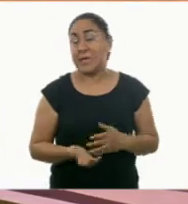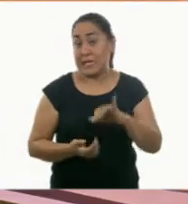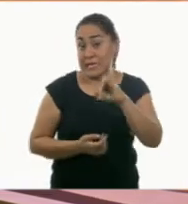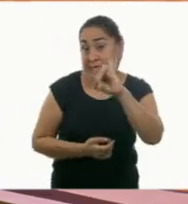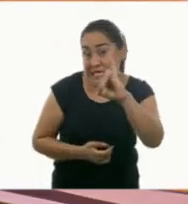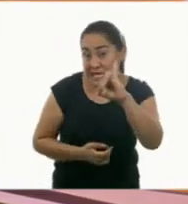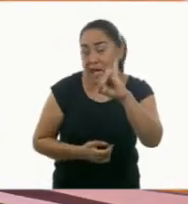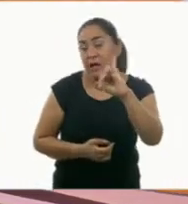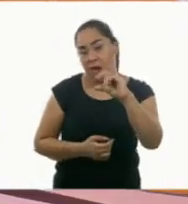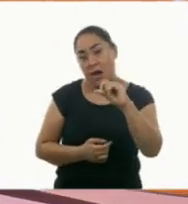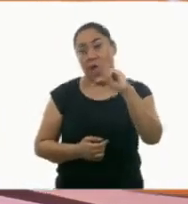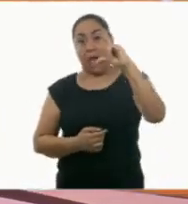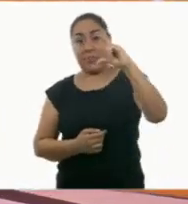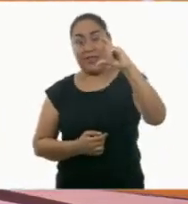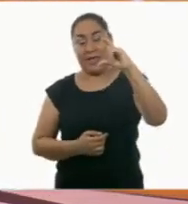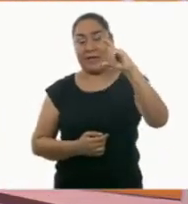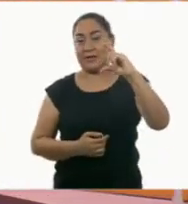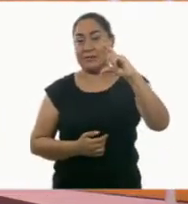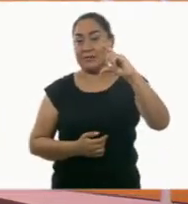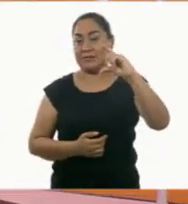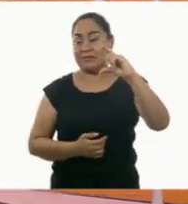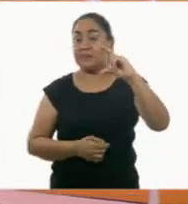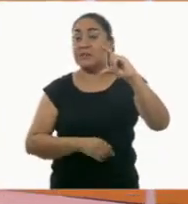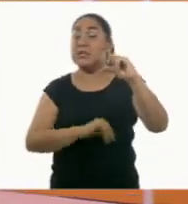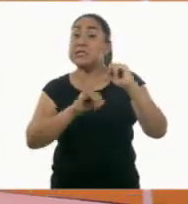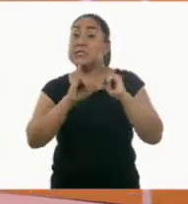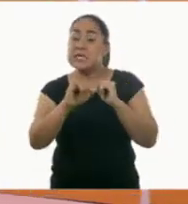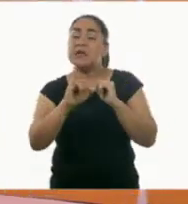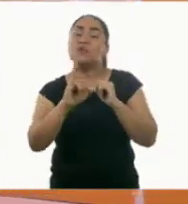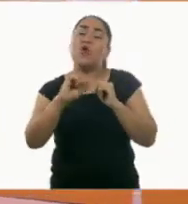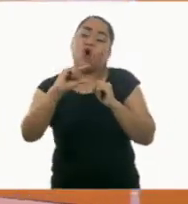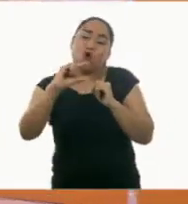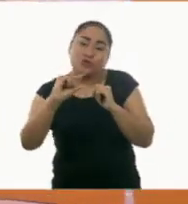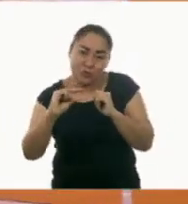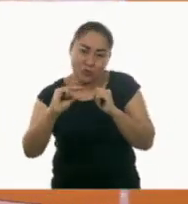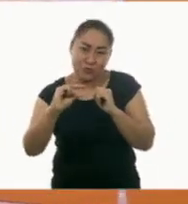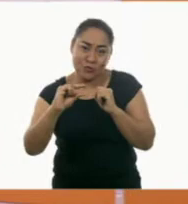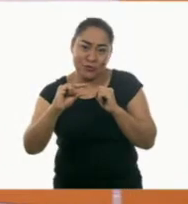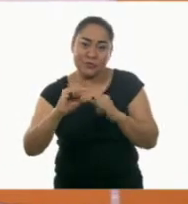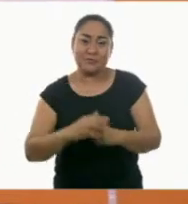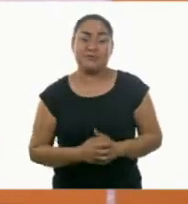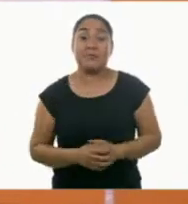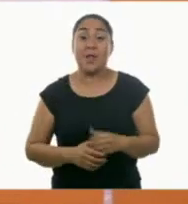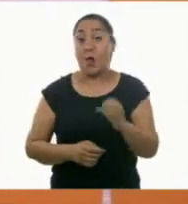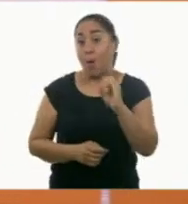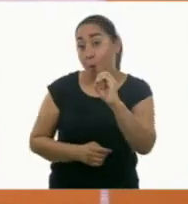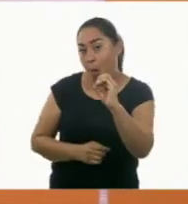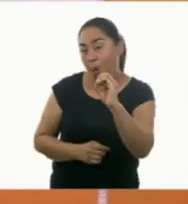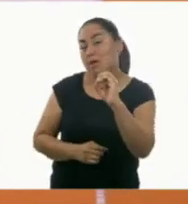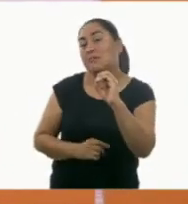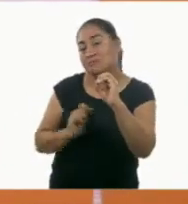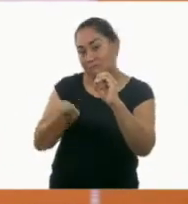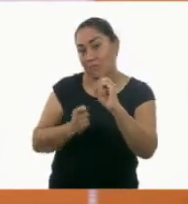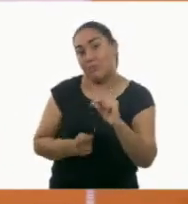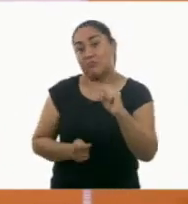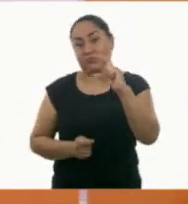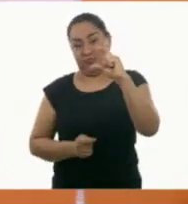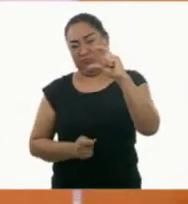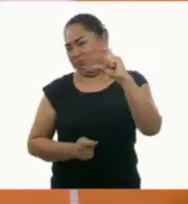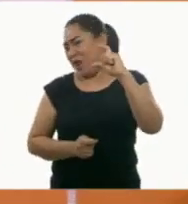La I cuando está en mayúscula. La I cuando está en minúscula. La O cuando está